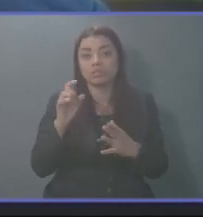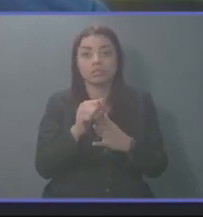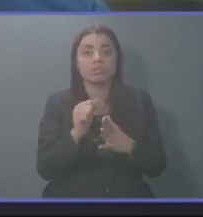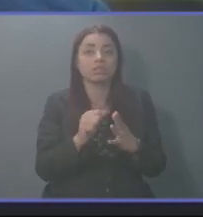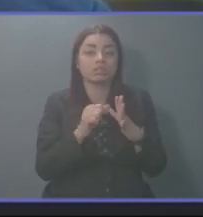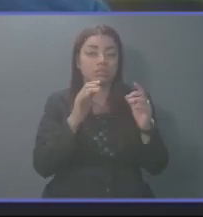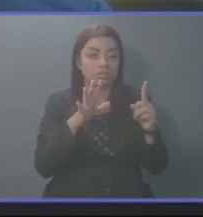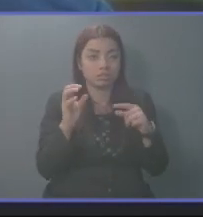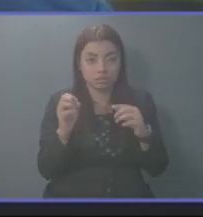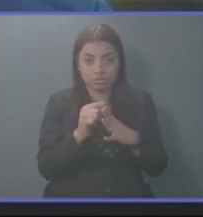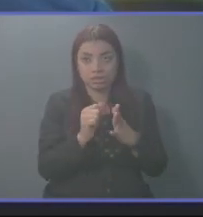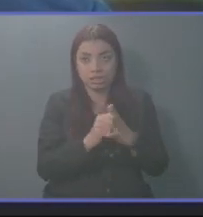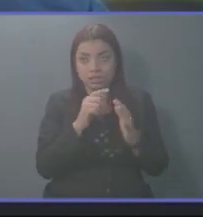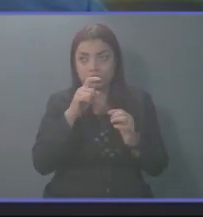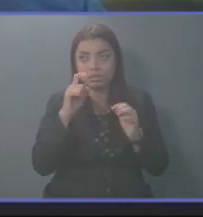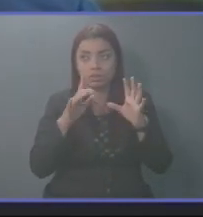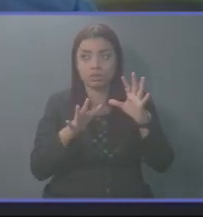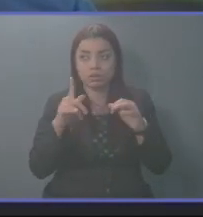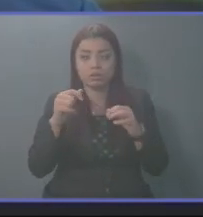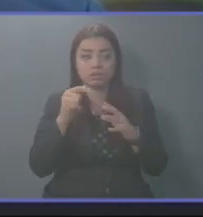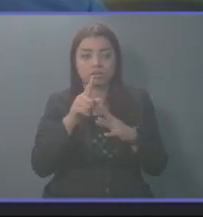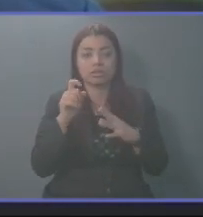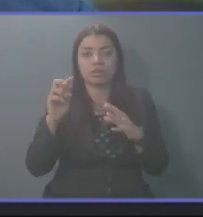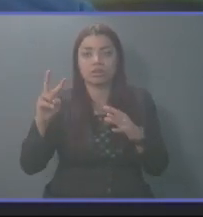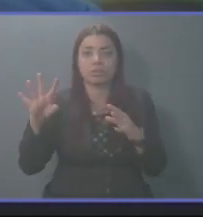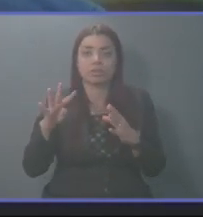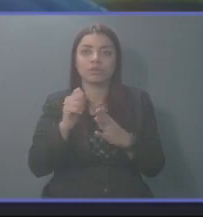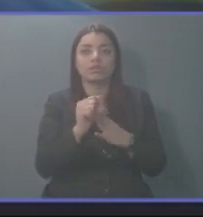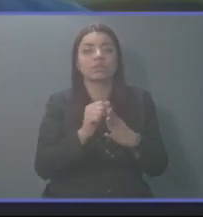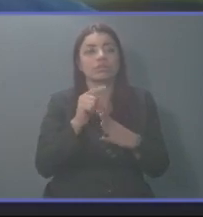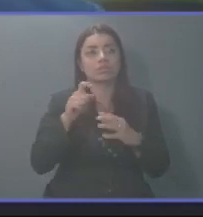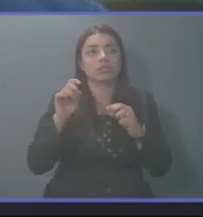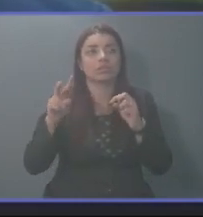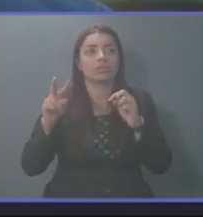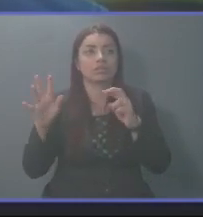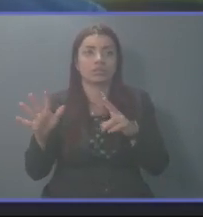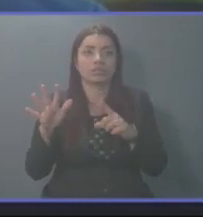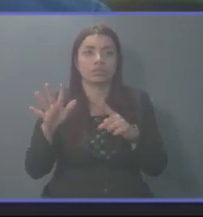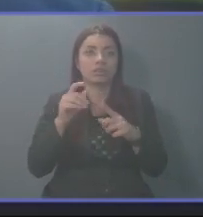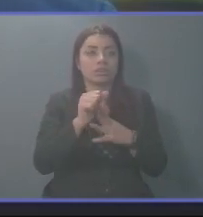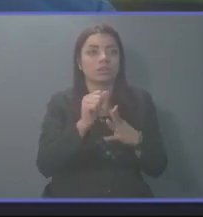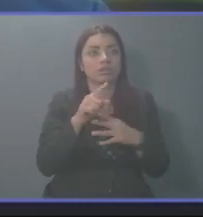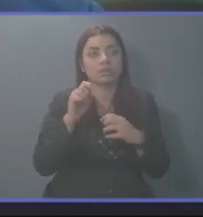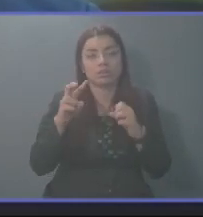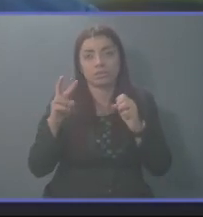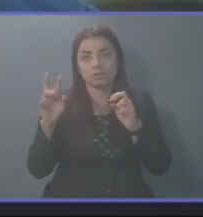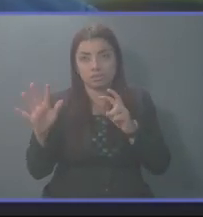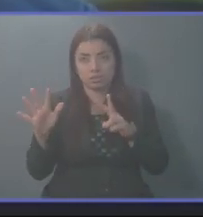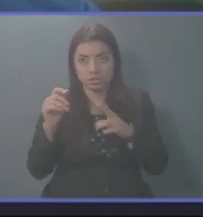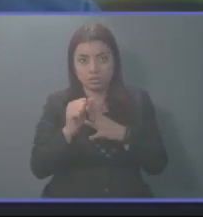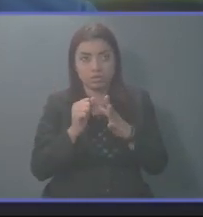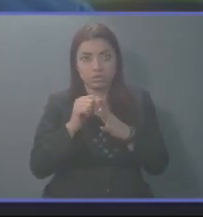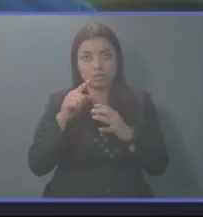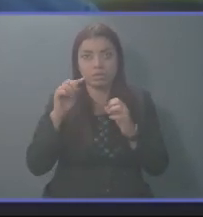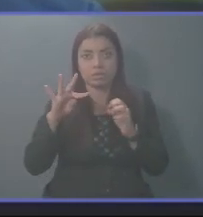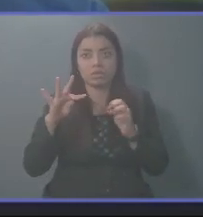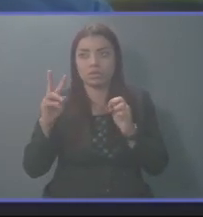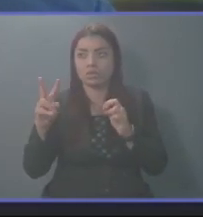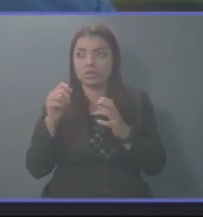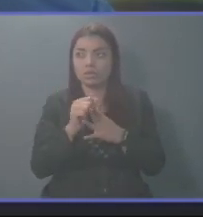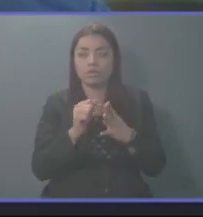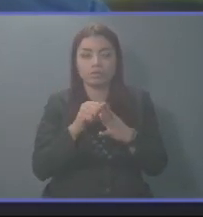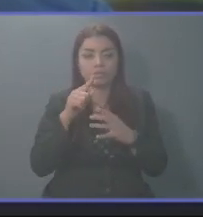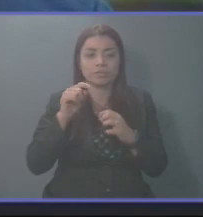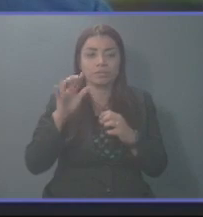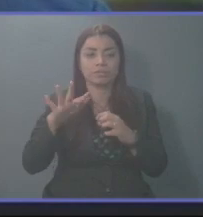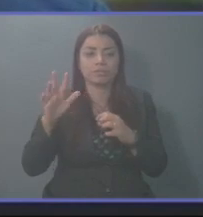80, 111, 112, 124, 126, 127, 142 y 153, de